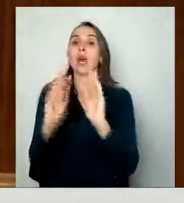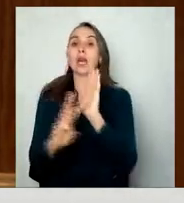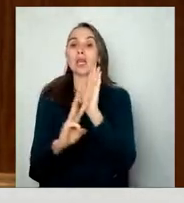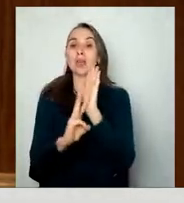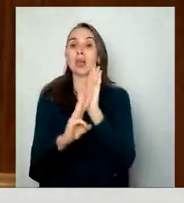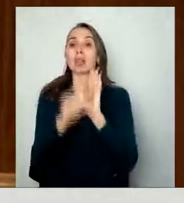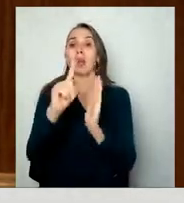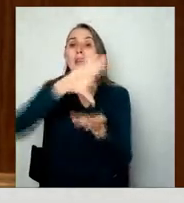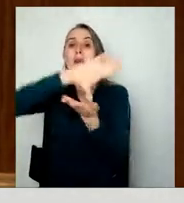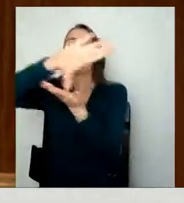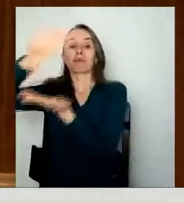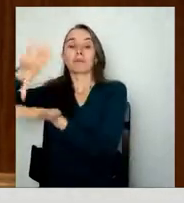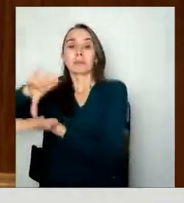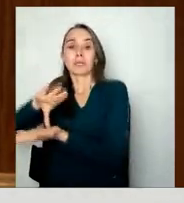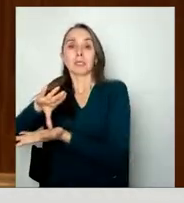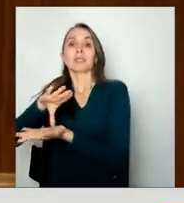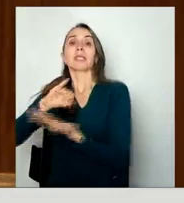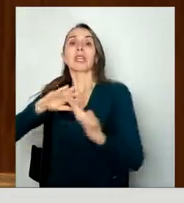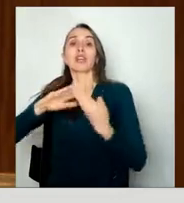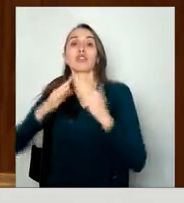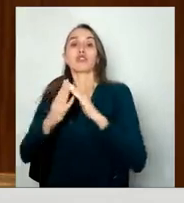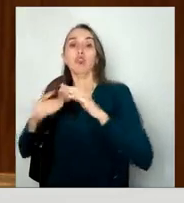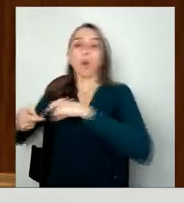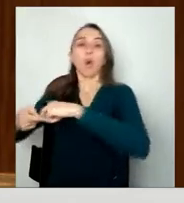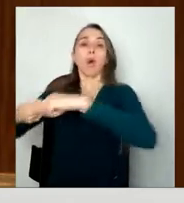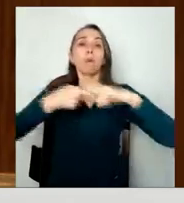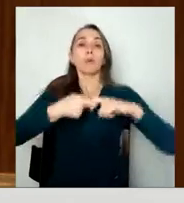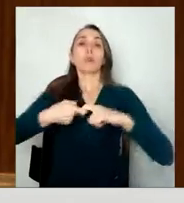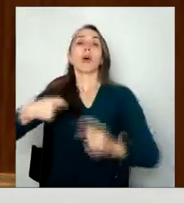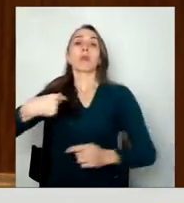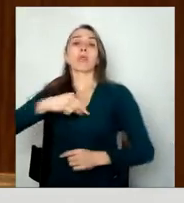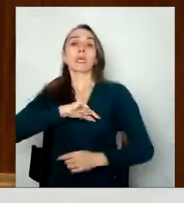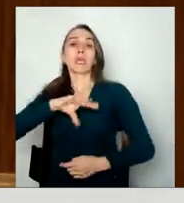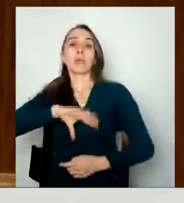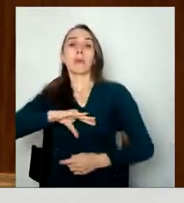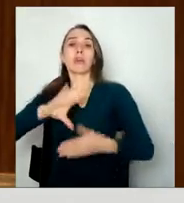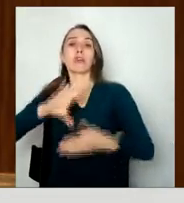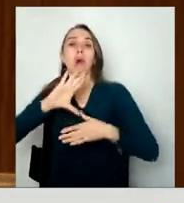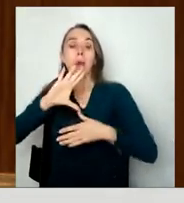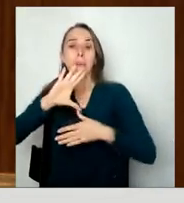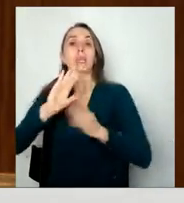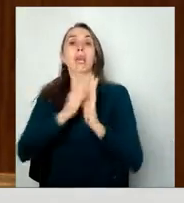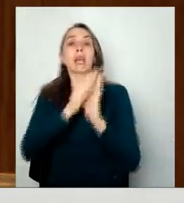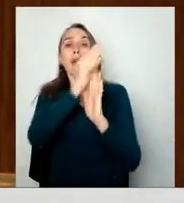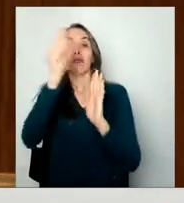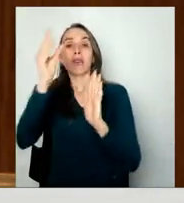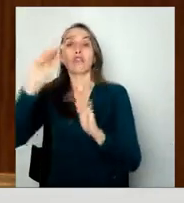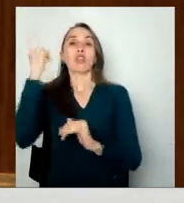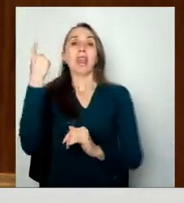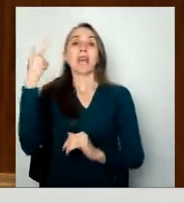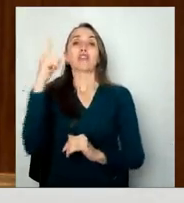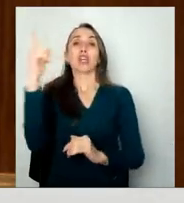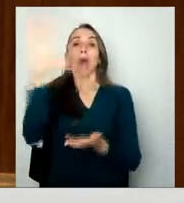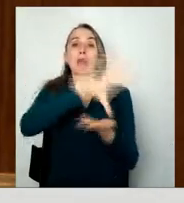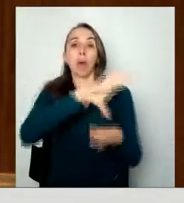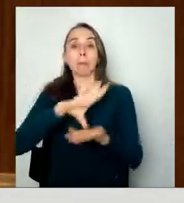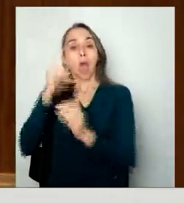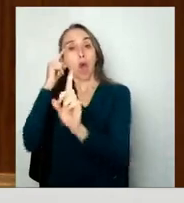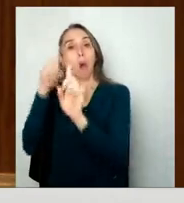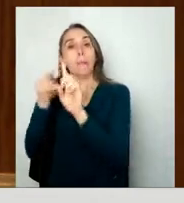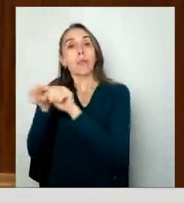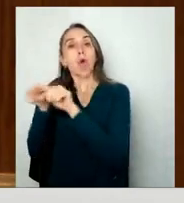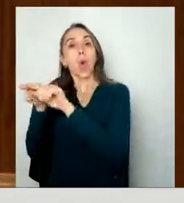como de la comunidad iberoamericana que tiene la certeza de que la biblioteca nacionales poseen finalidades comunes y que cumplen